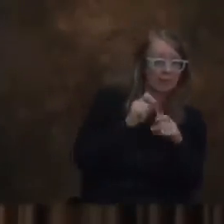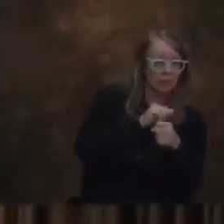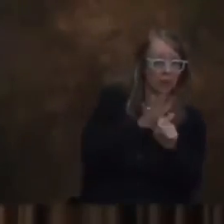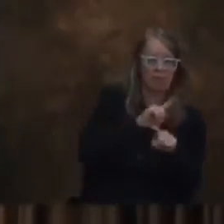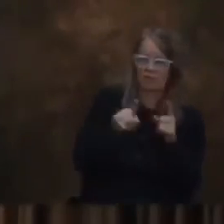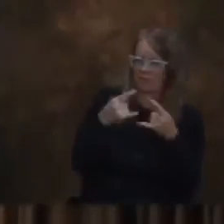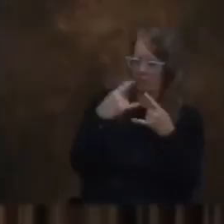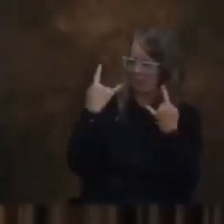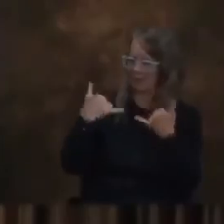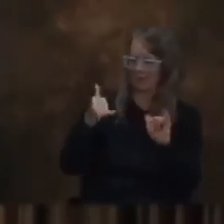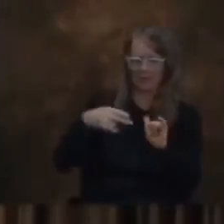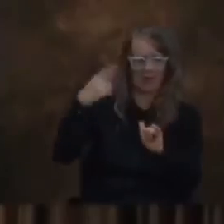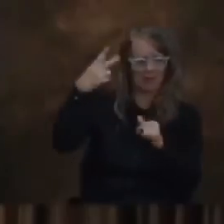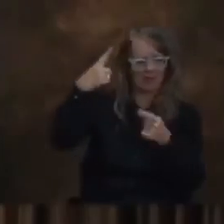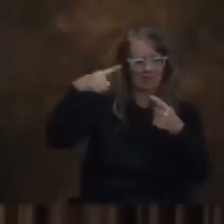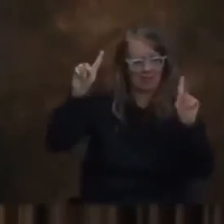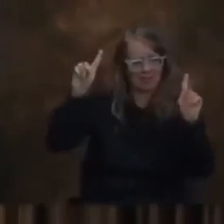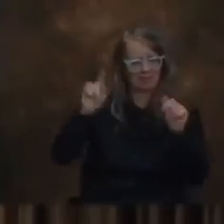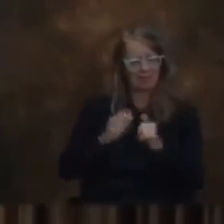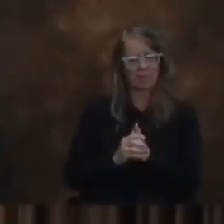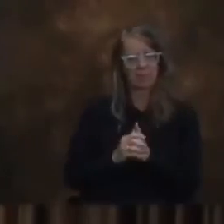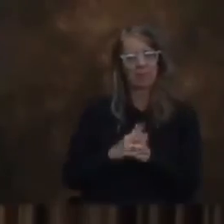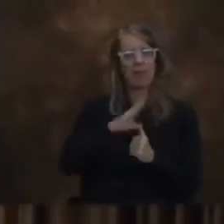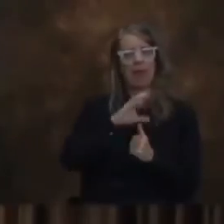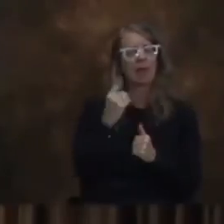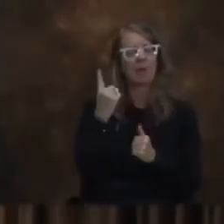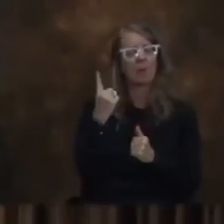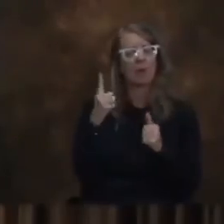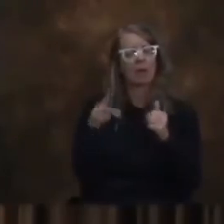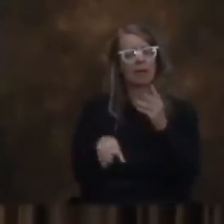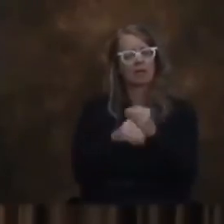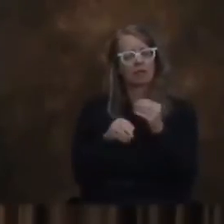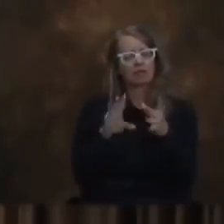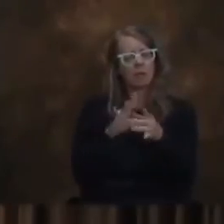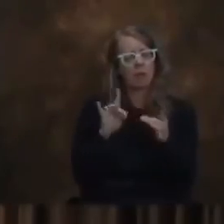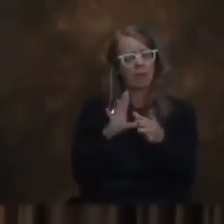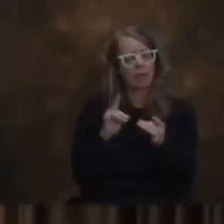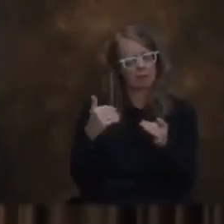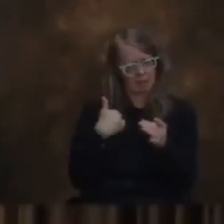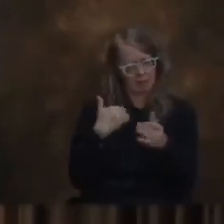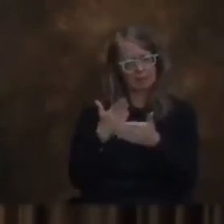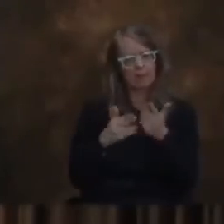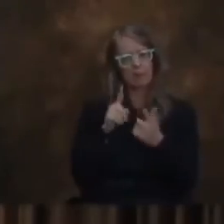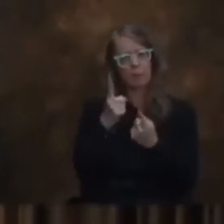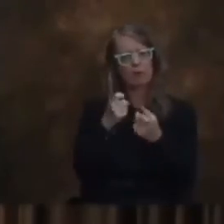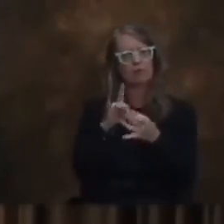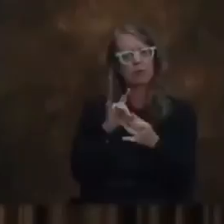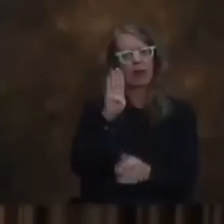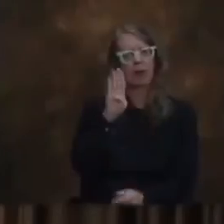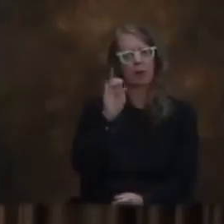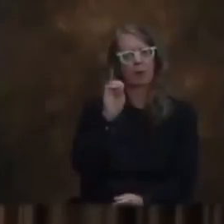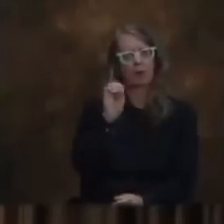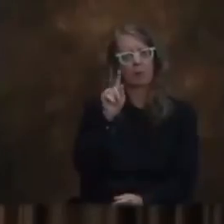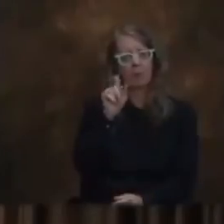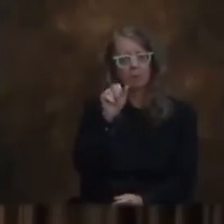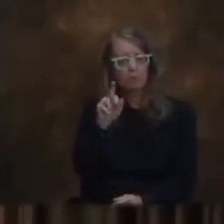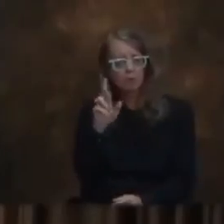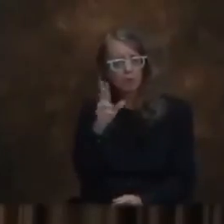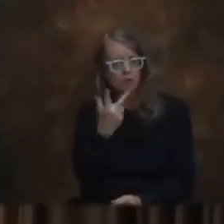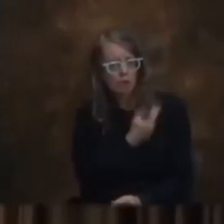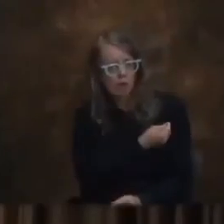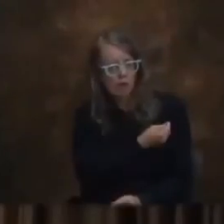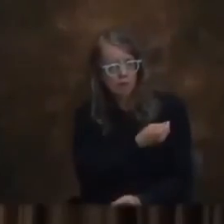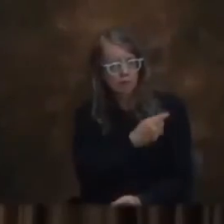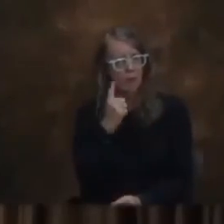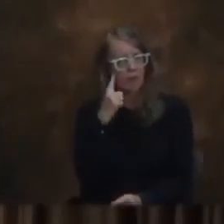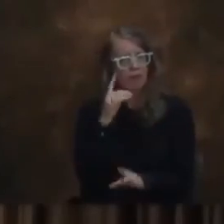delta a las preguntas sobre vacunas adicionales creo que es importante enfatizar que